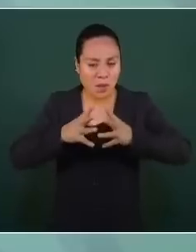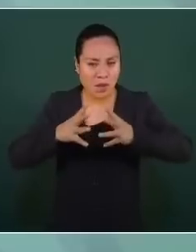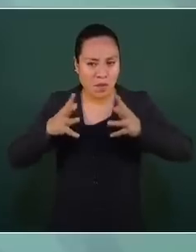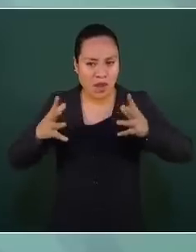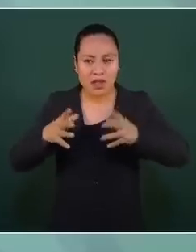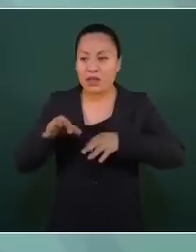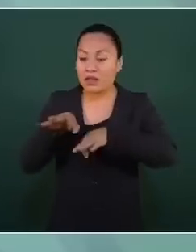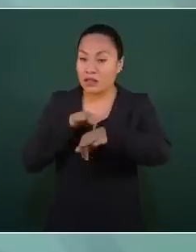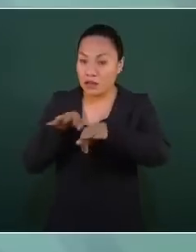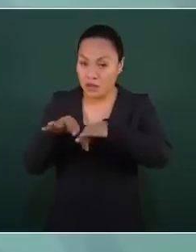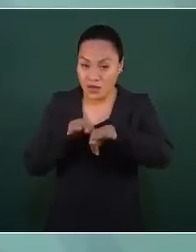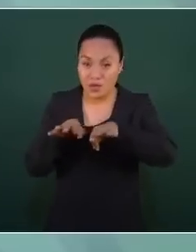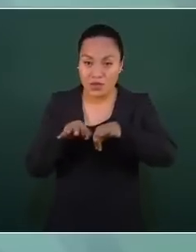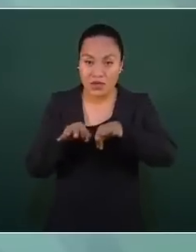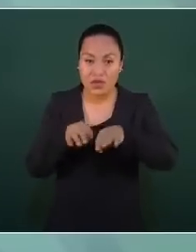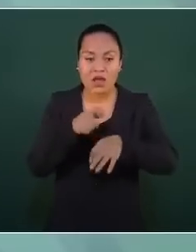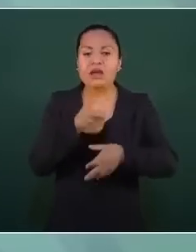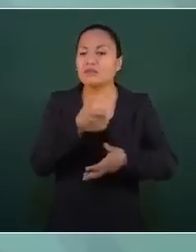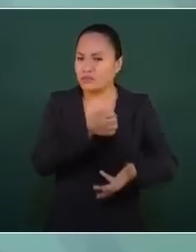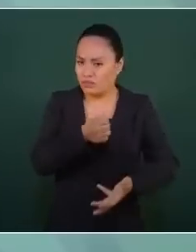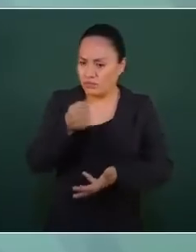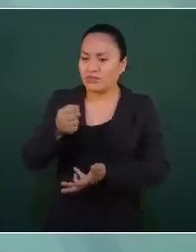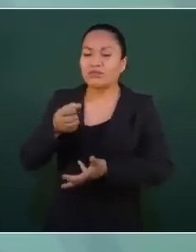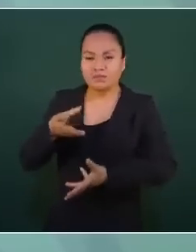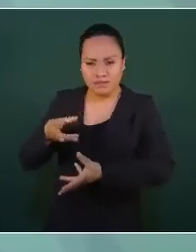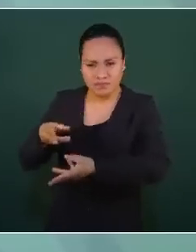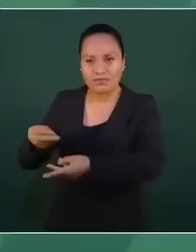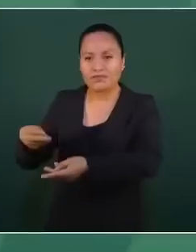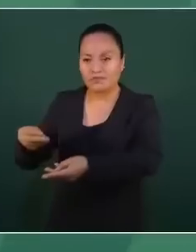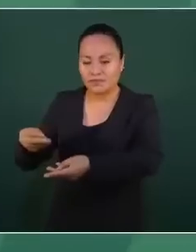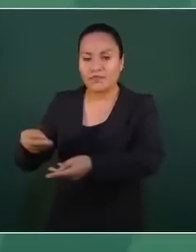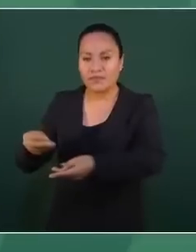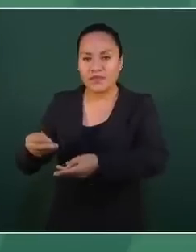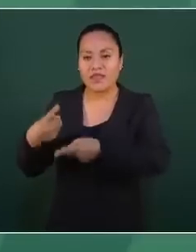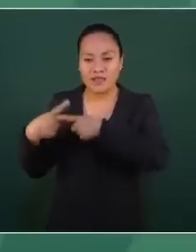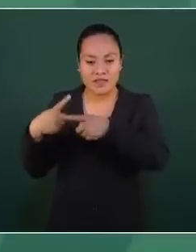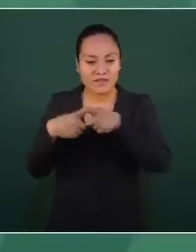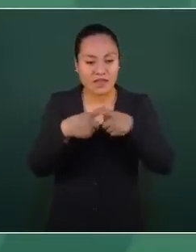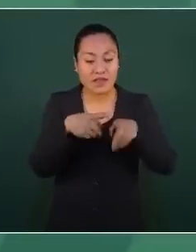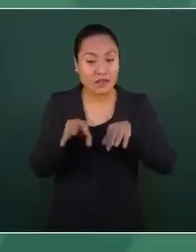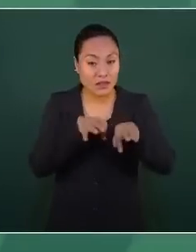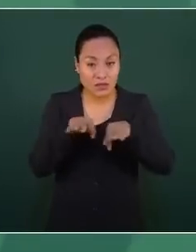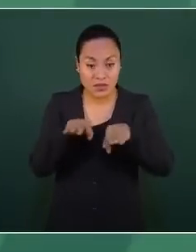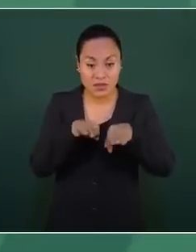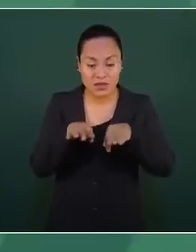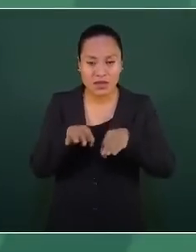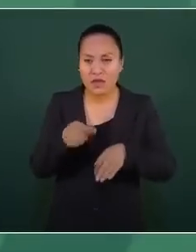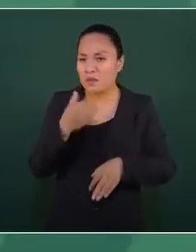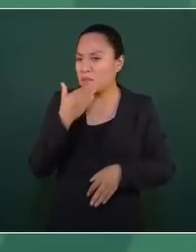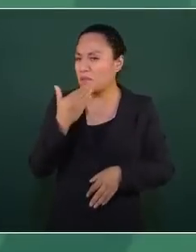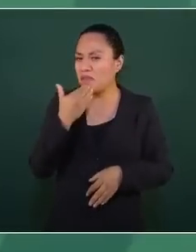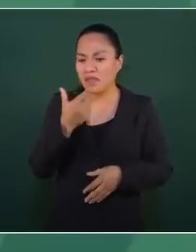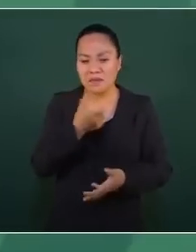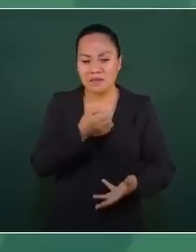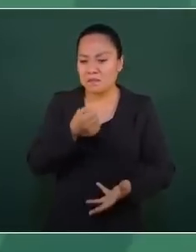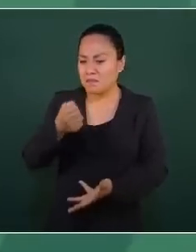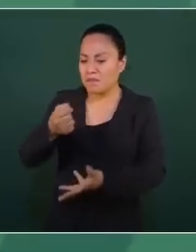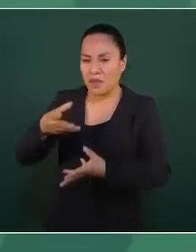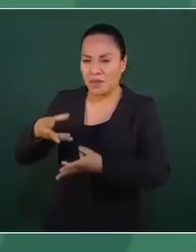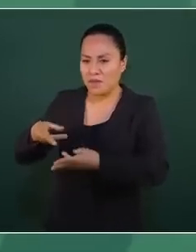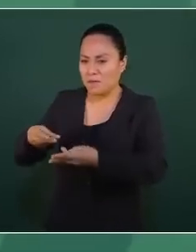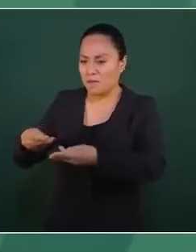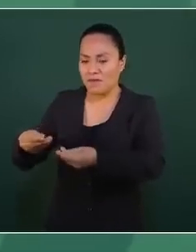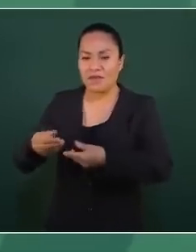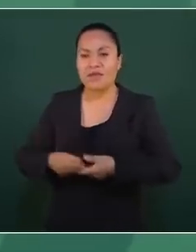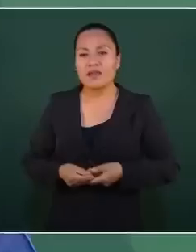empleo, porque se está invirtiendo. Todas estas obras significan bastante inversión pública.